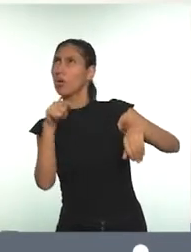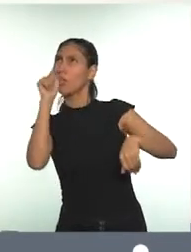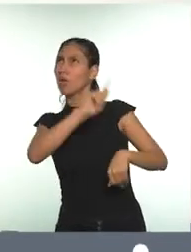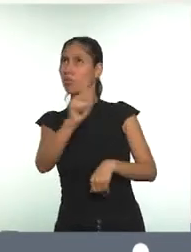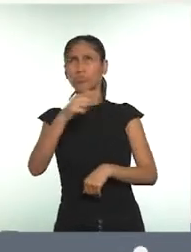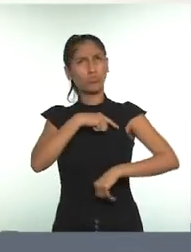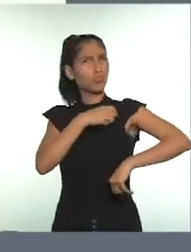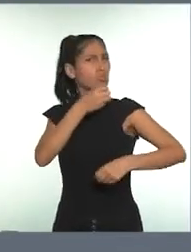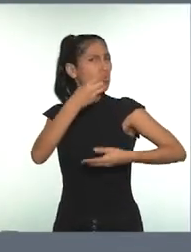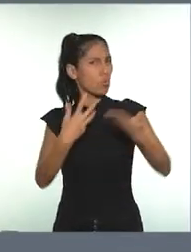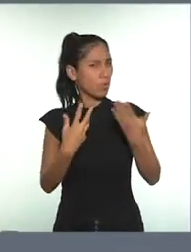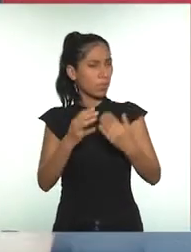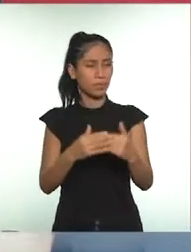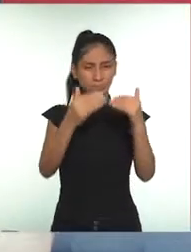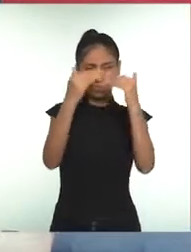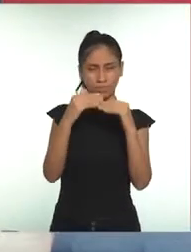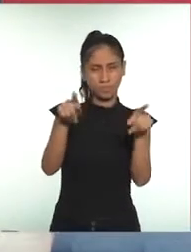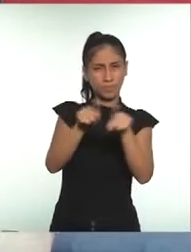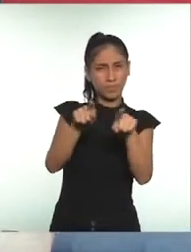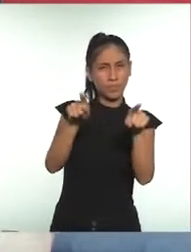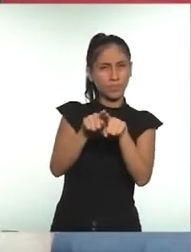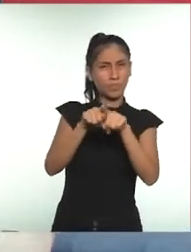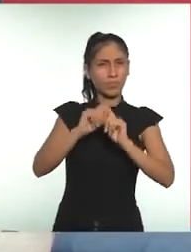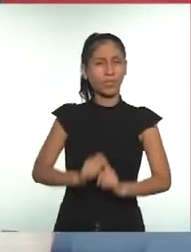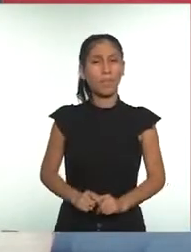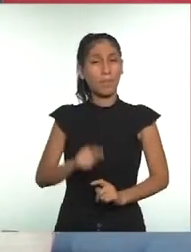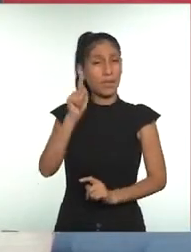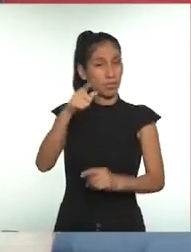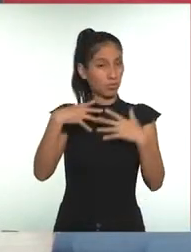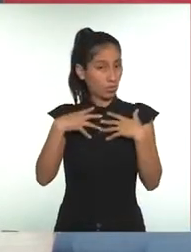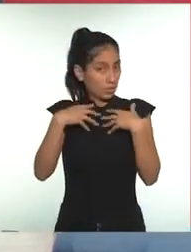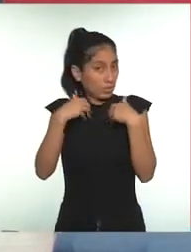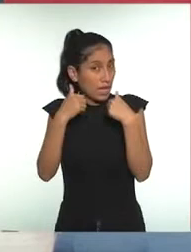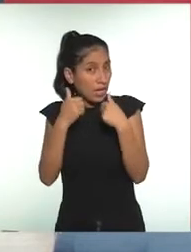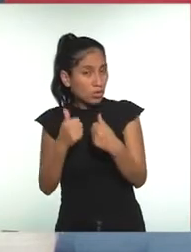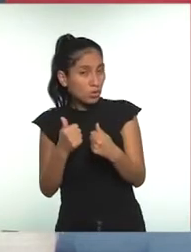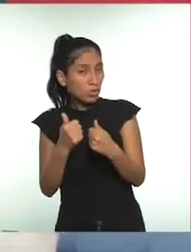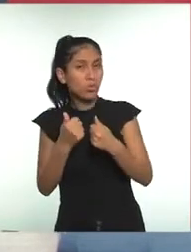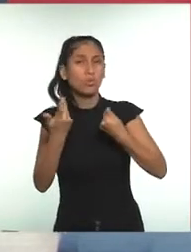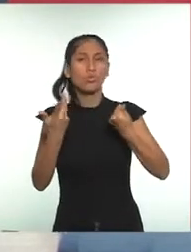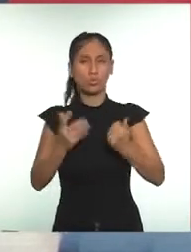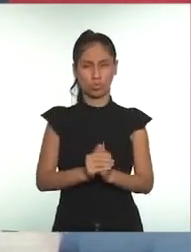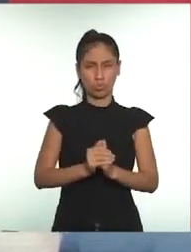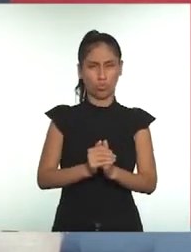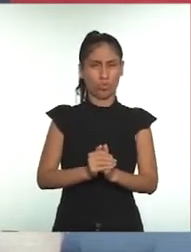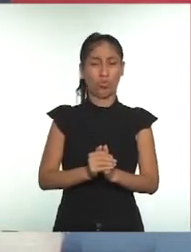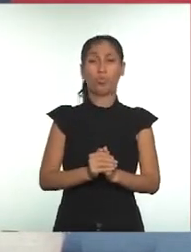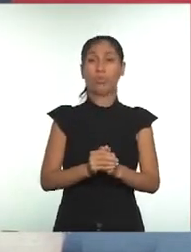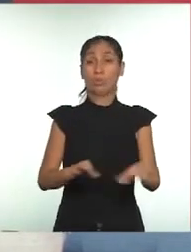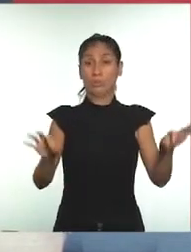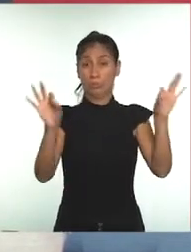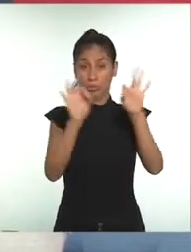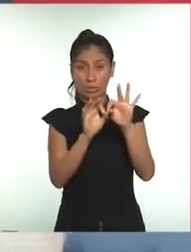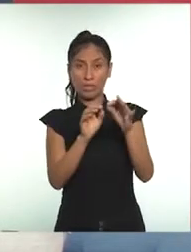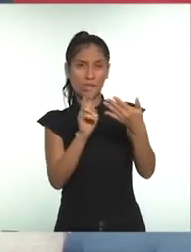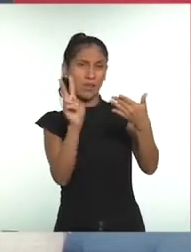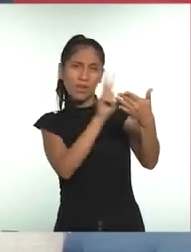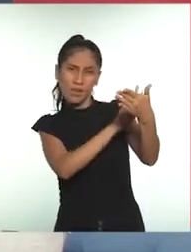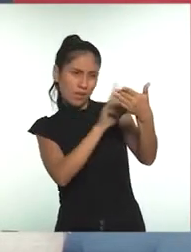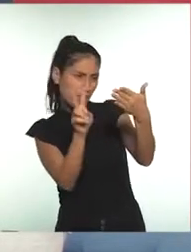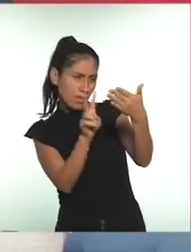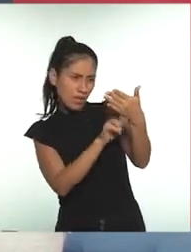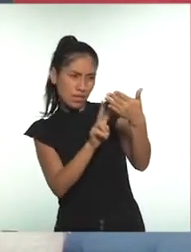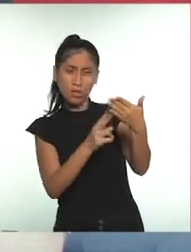temperatura actual de nosotros. ¿Cuán importante consideras para tu salud y la de tus familiares el saber leer los datos de algunos